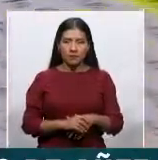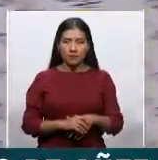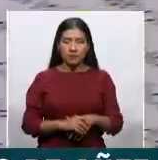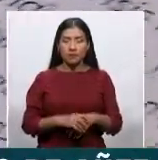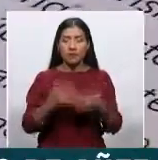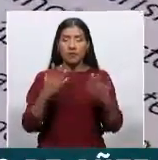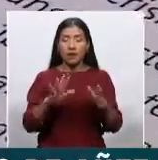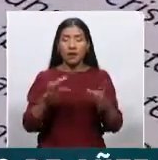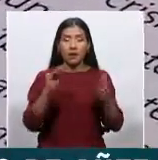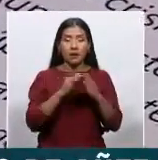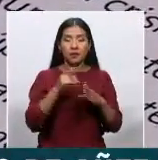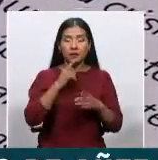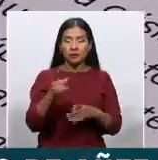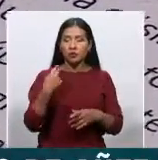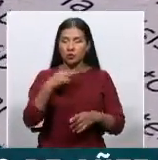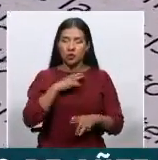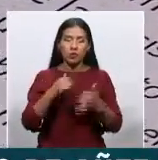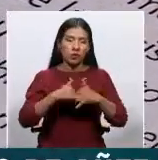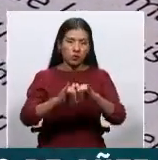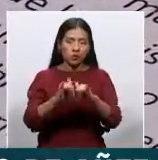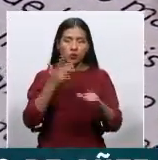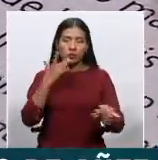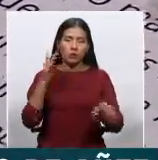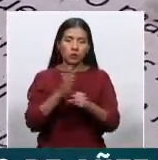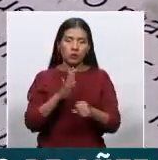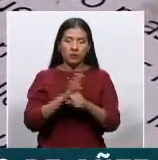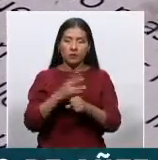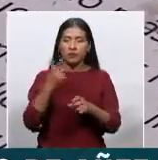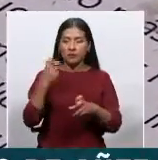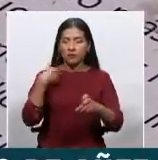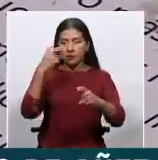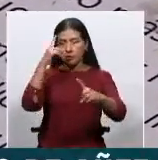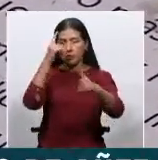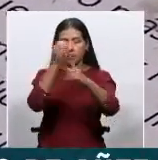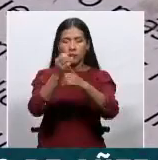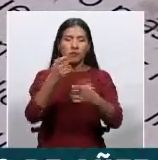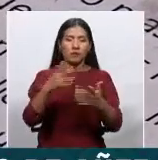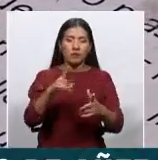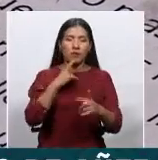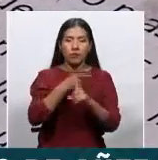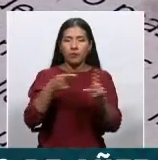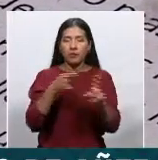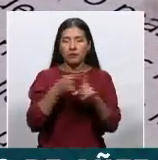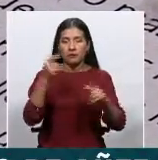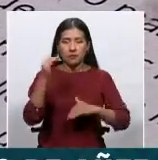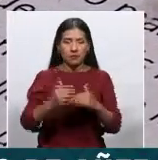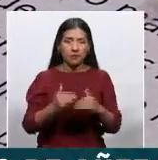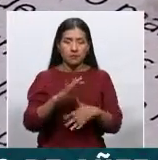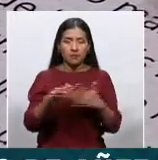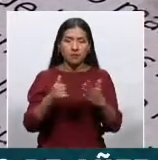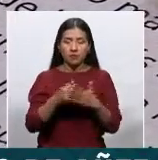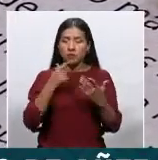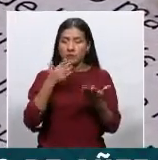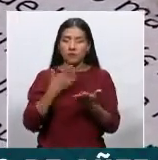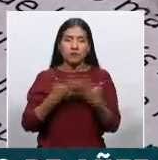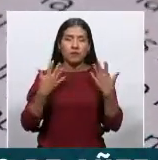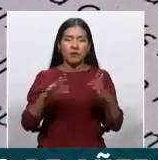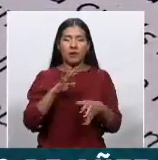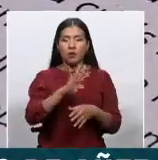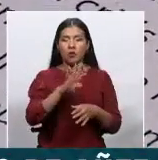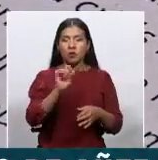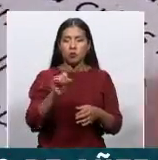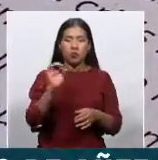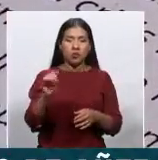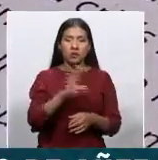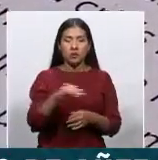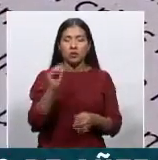Se dice, seguimos comprometidos con nuestro objetivo a mediano plazo ya anunciado de reducir el déficit fiscal a un rango de entre 4.0